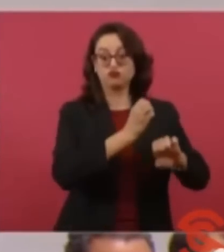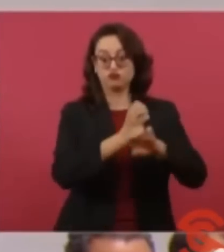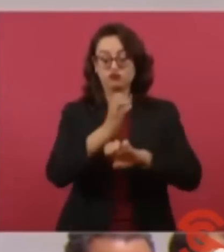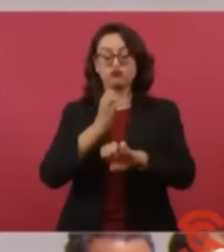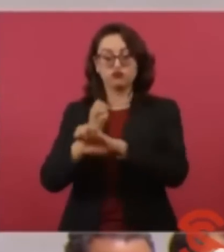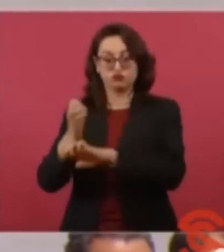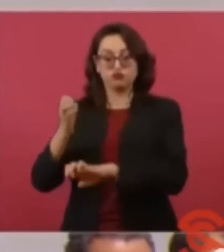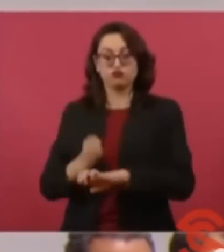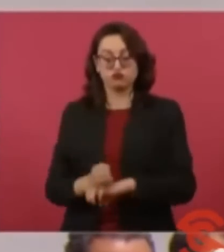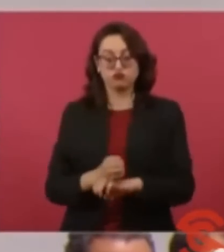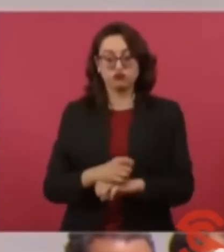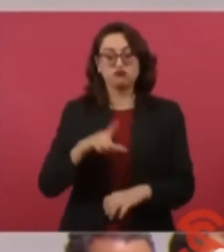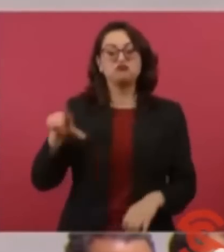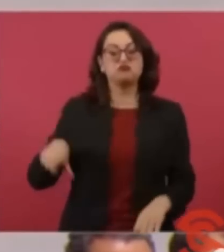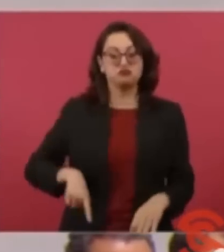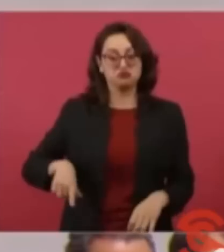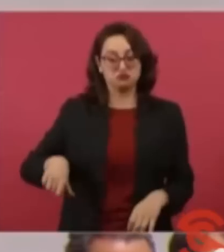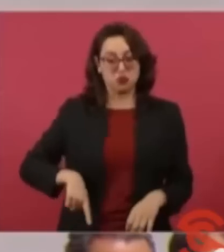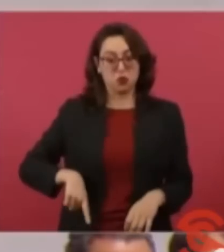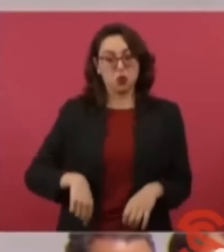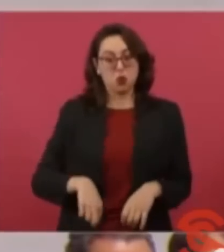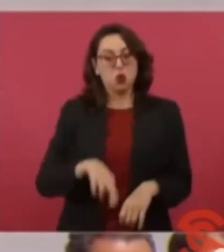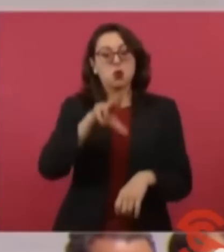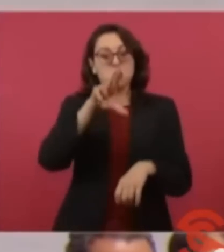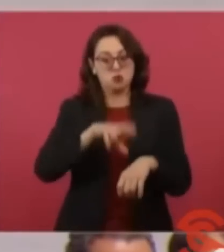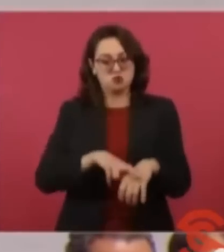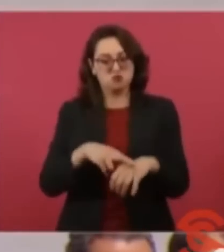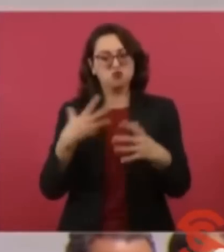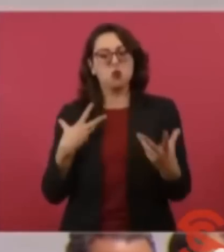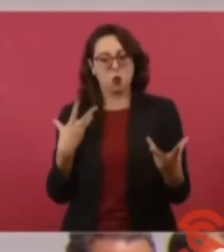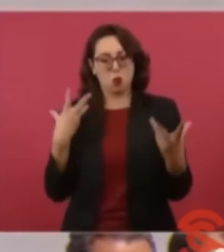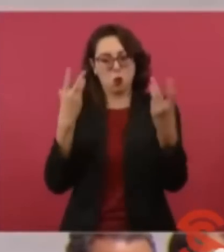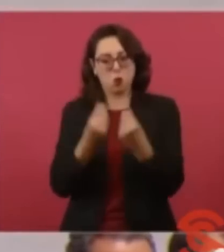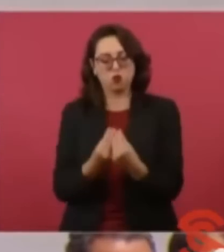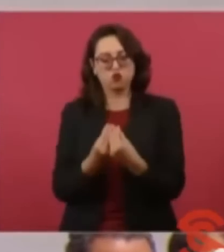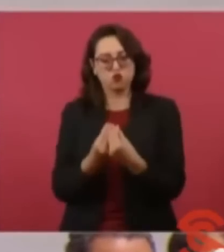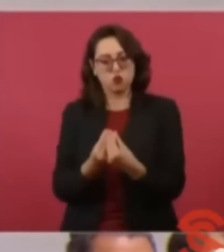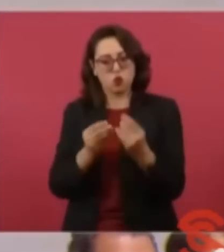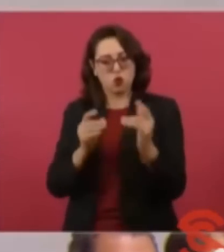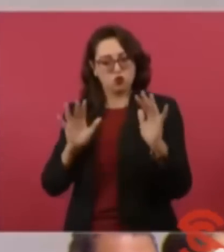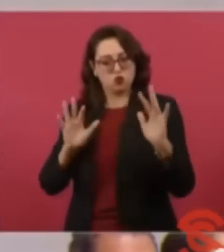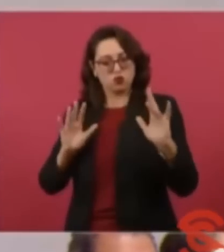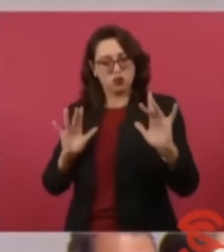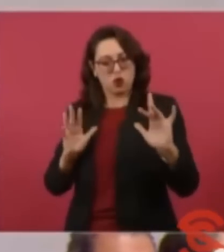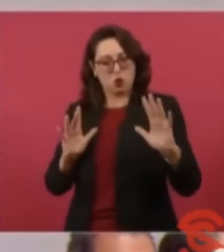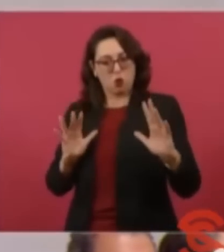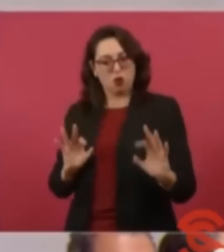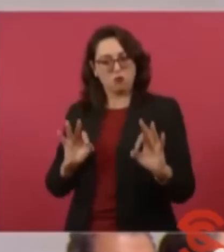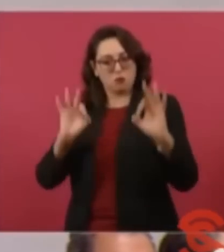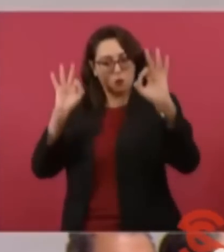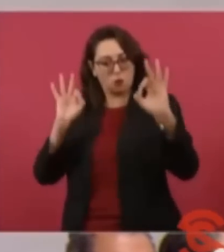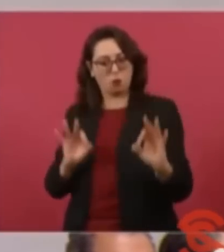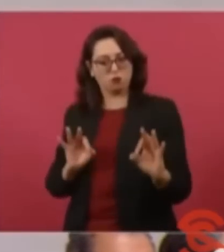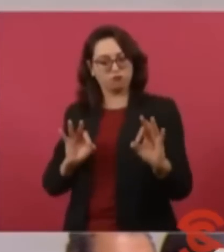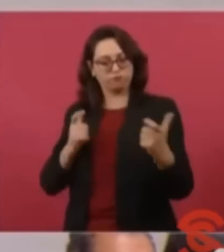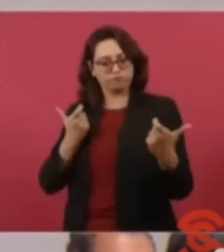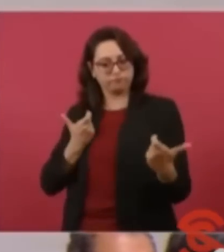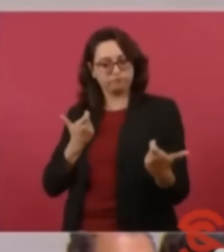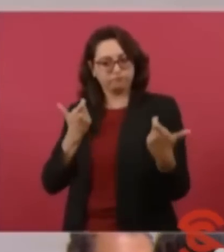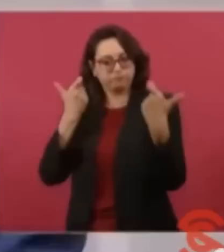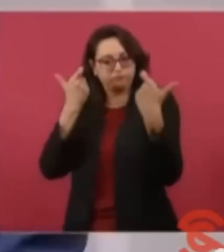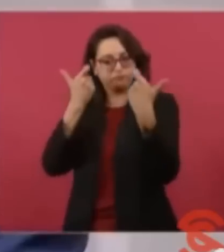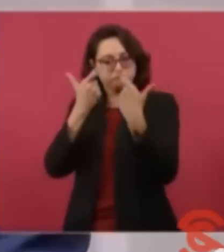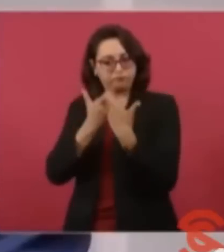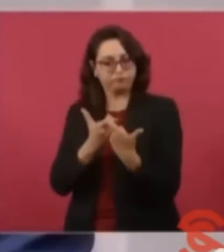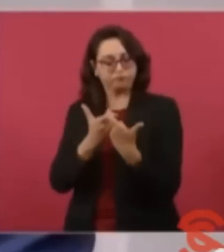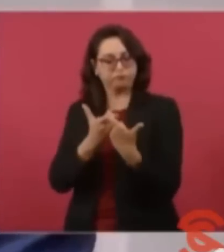federativas, en estos 19 estados, hicimos un convenio. Gobierno federal aporta al